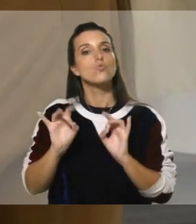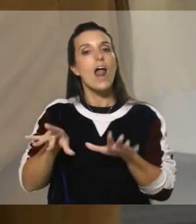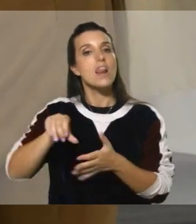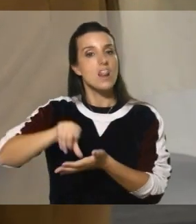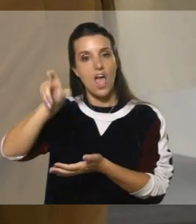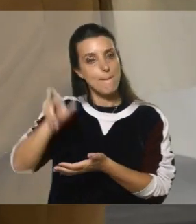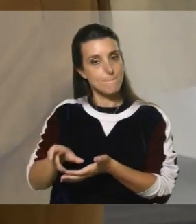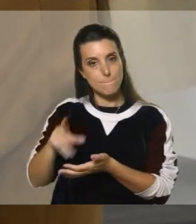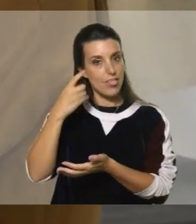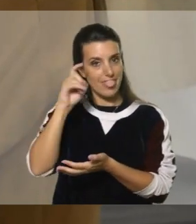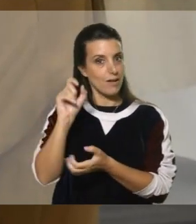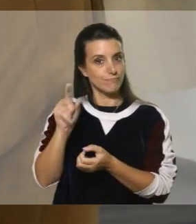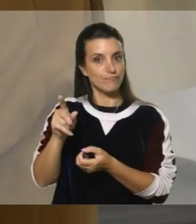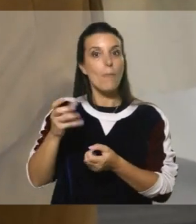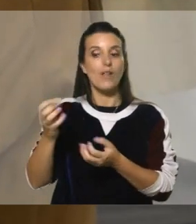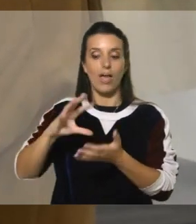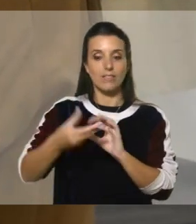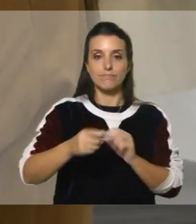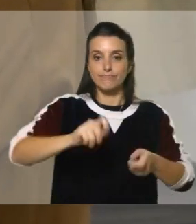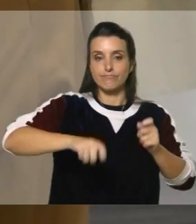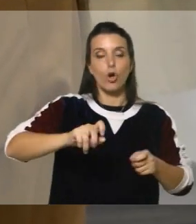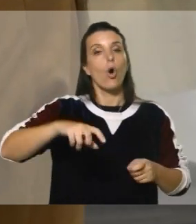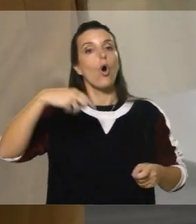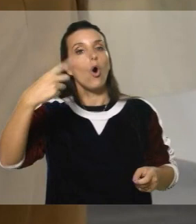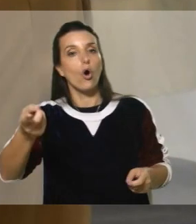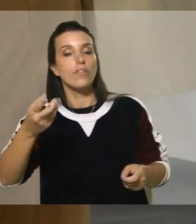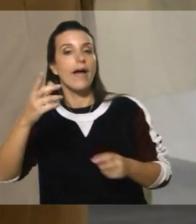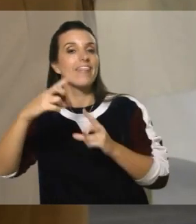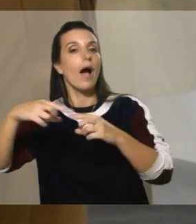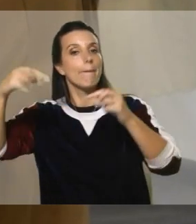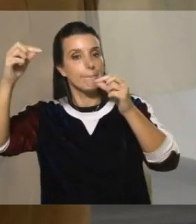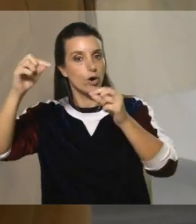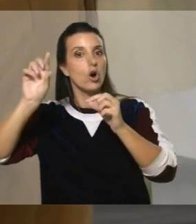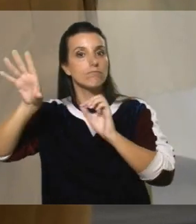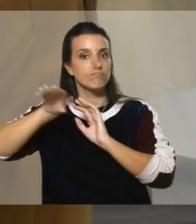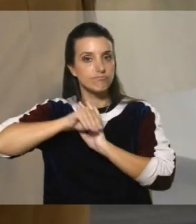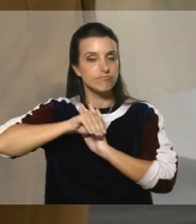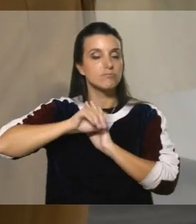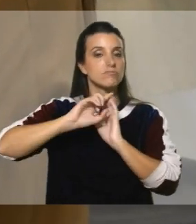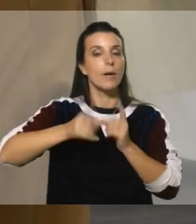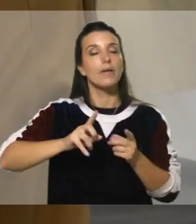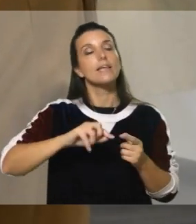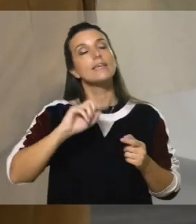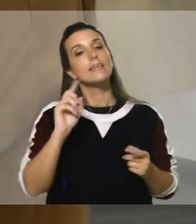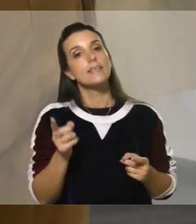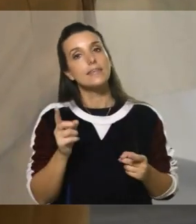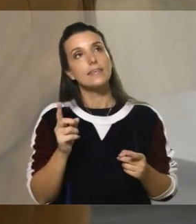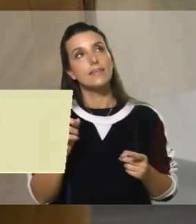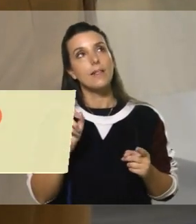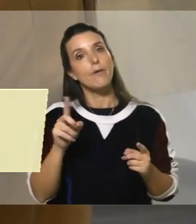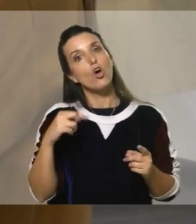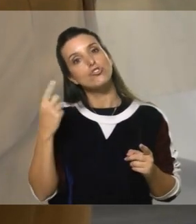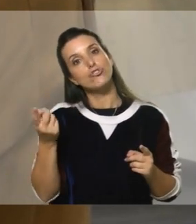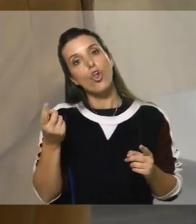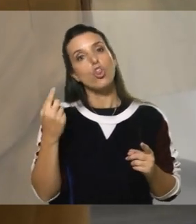tocamos una pieza de un compositor japonés takemitsu Y tocamos